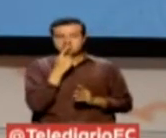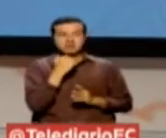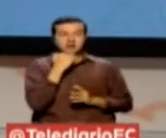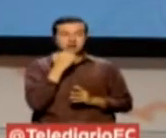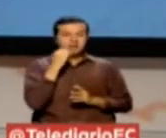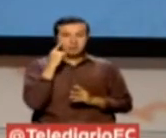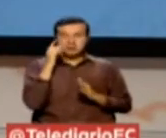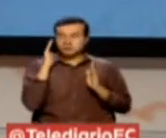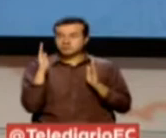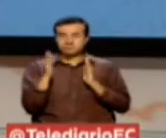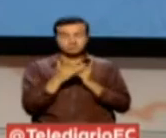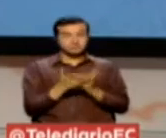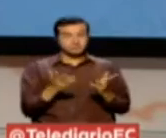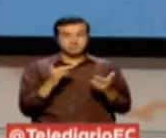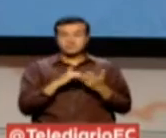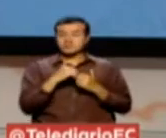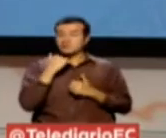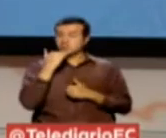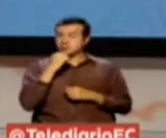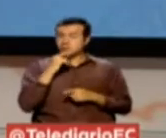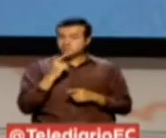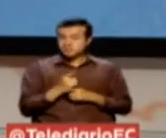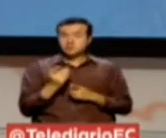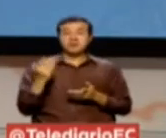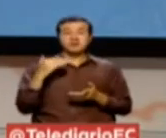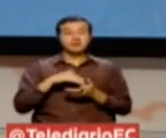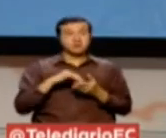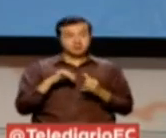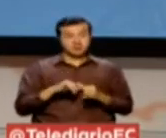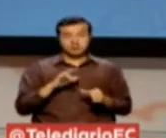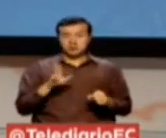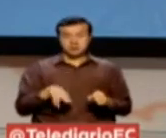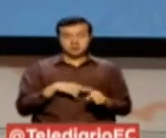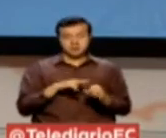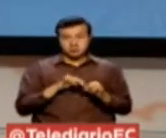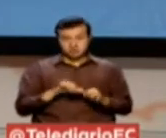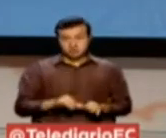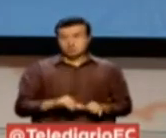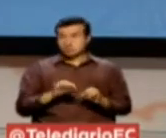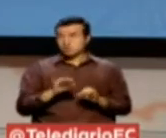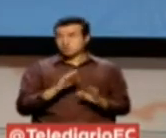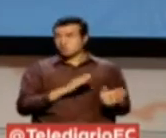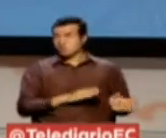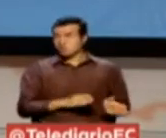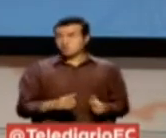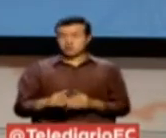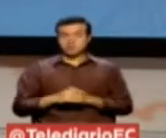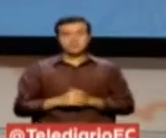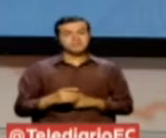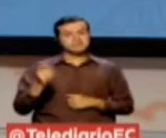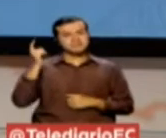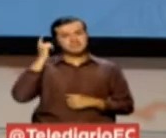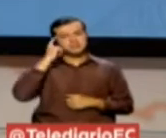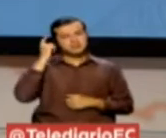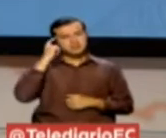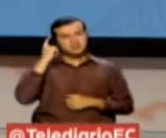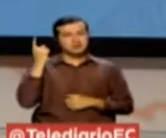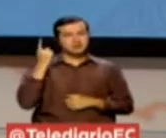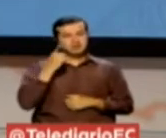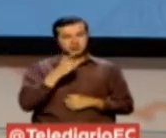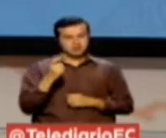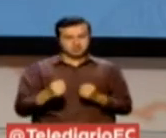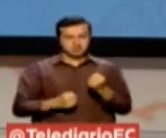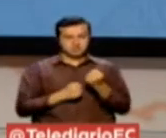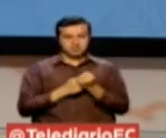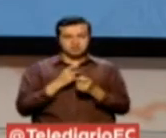las cosas, de volver a la normalidad, si así se puede llamar, yo pienso que con ese apoyo